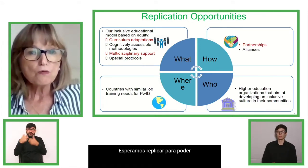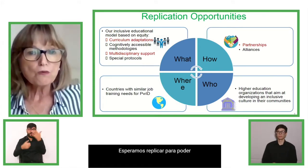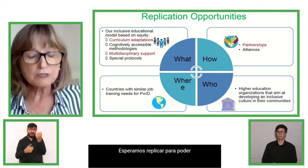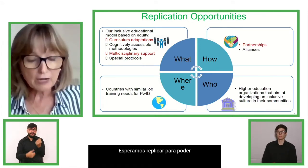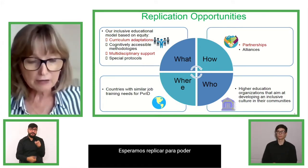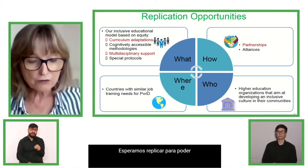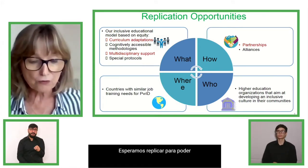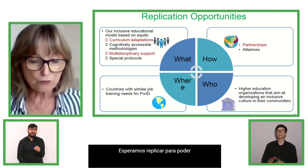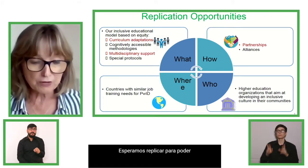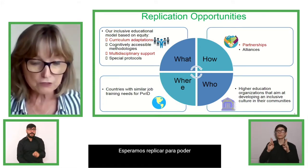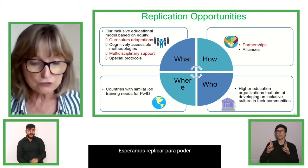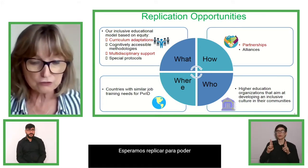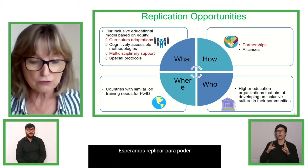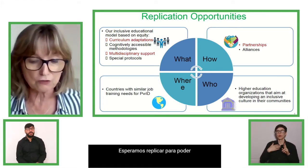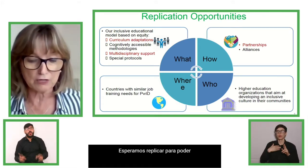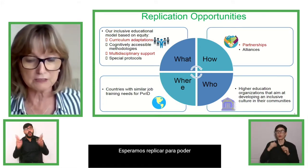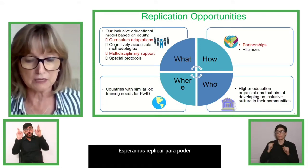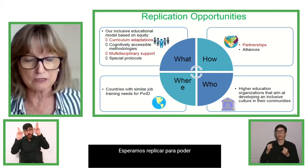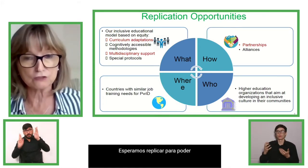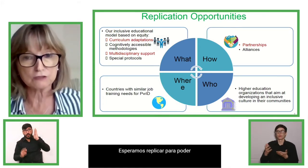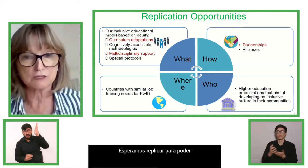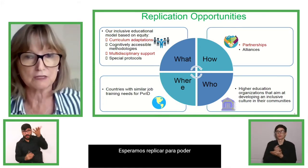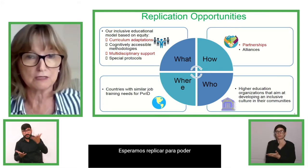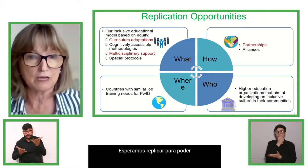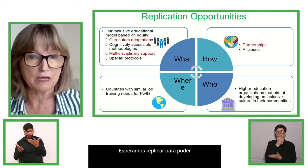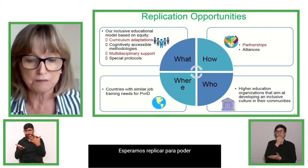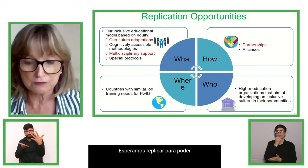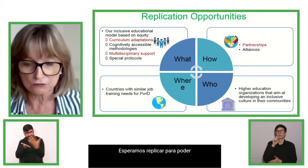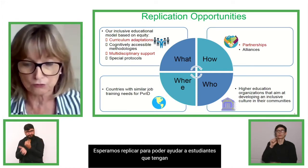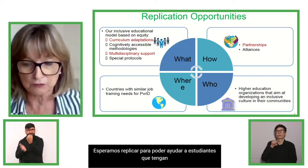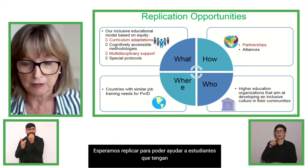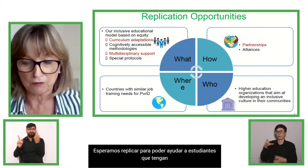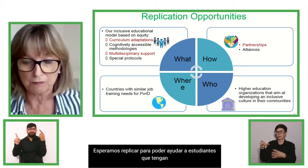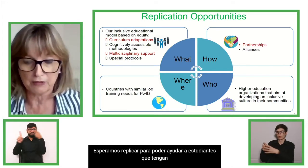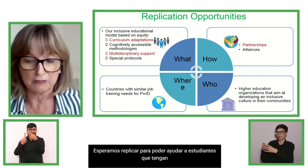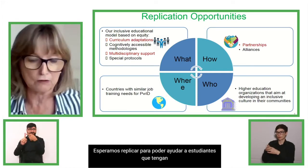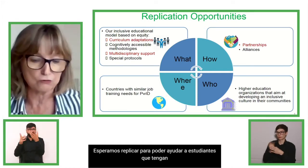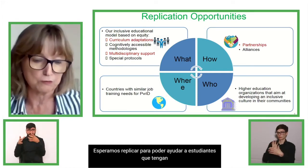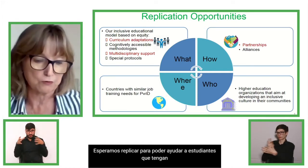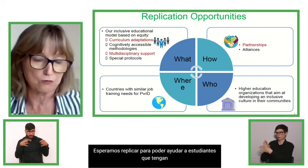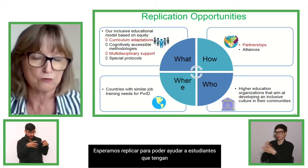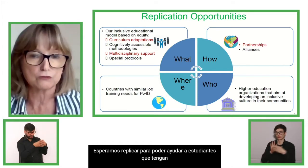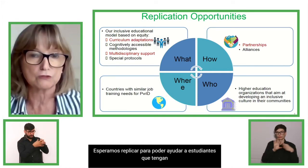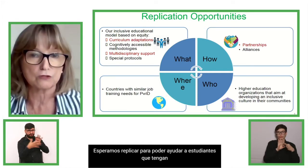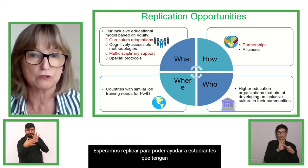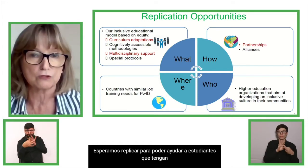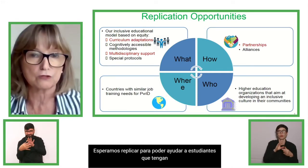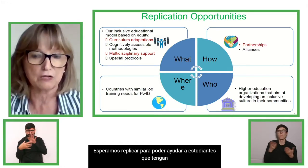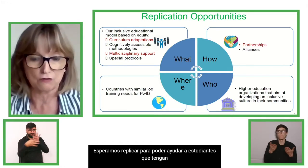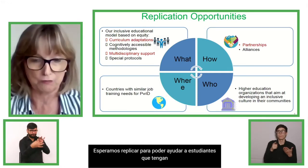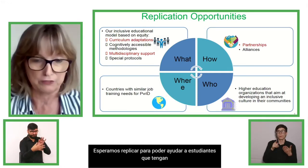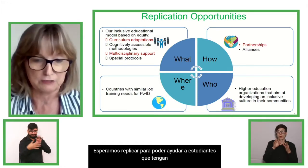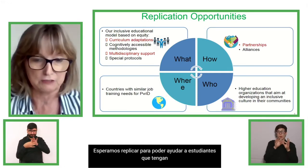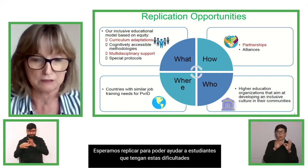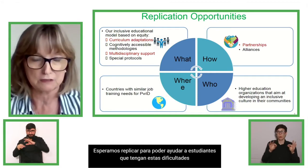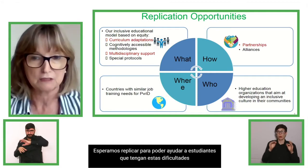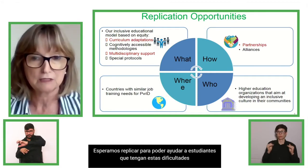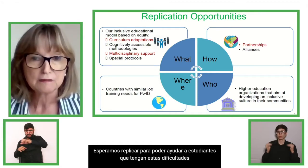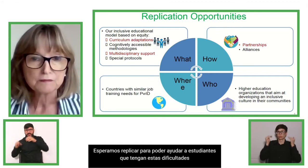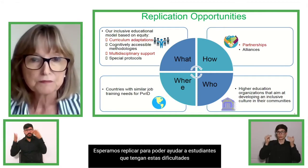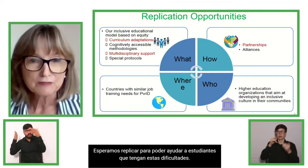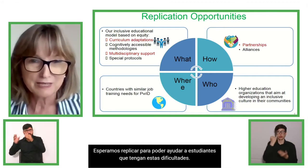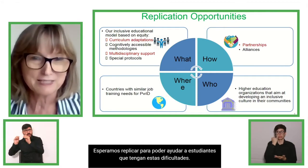Y esperamos crear asociaciones y alianzas. ¿Con quiénes? Con organizaciones de educación superior que quieran desarrollar una